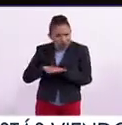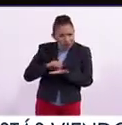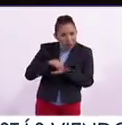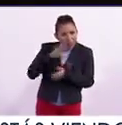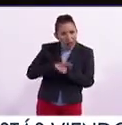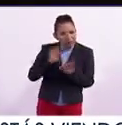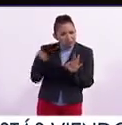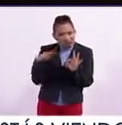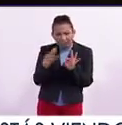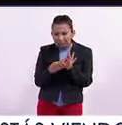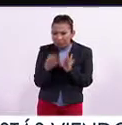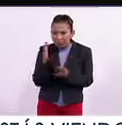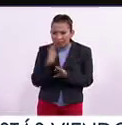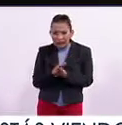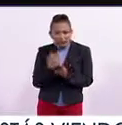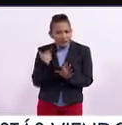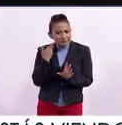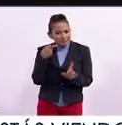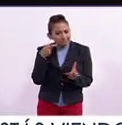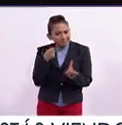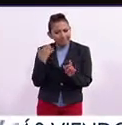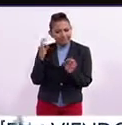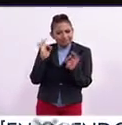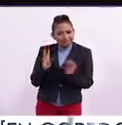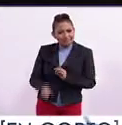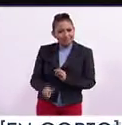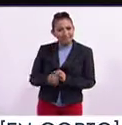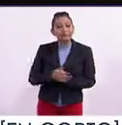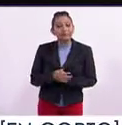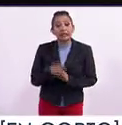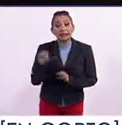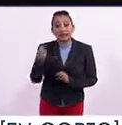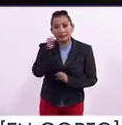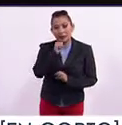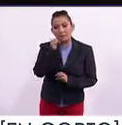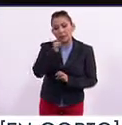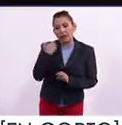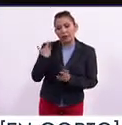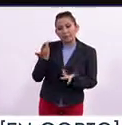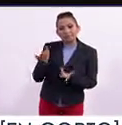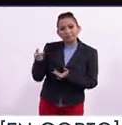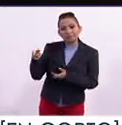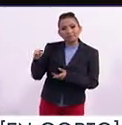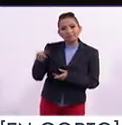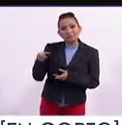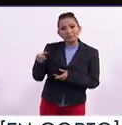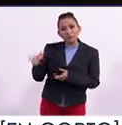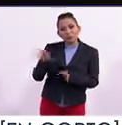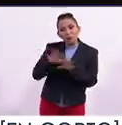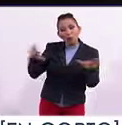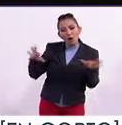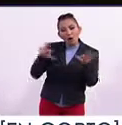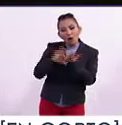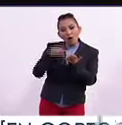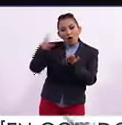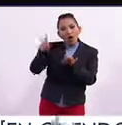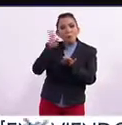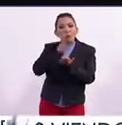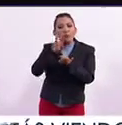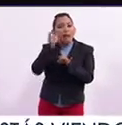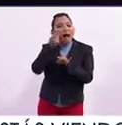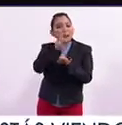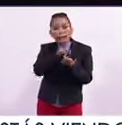más cercanos a lo que sucede. Y siempre acompañado por aspectos experimentales, que hay que ver si los